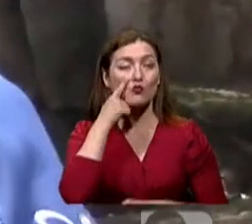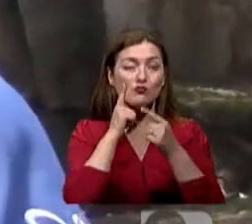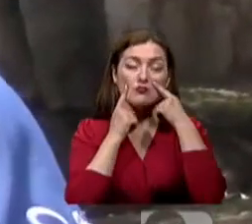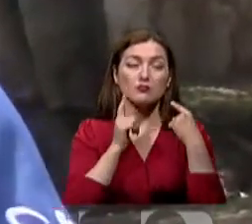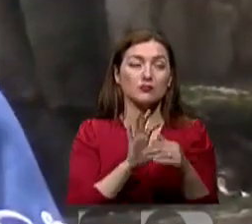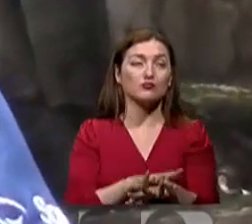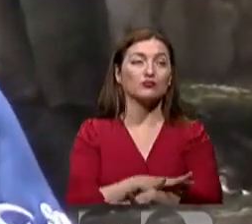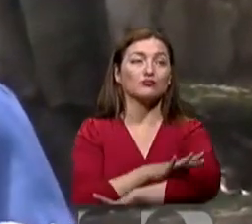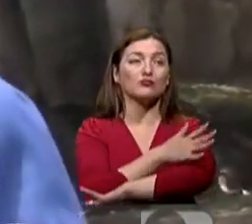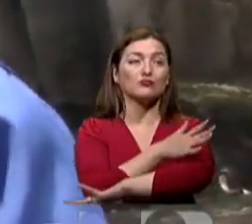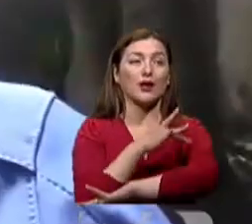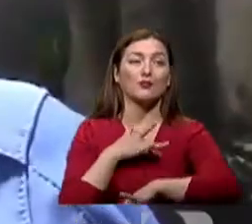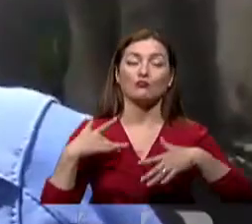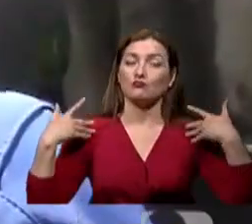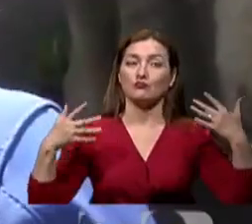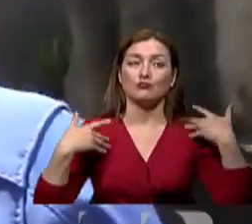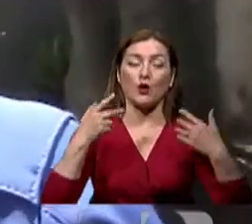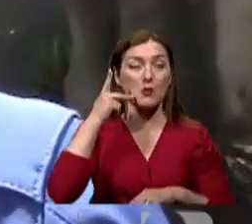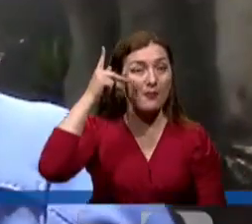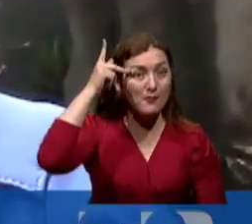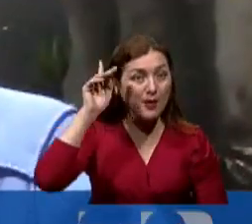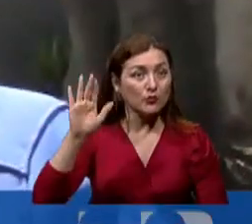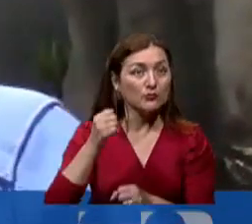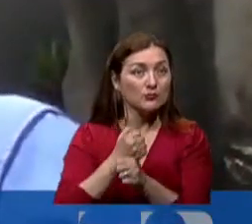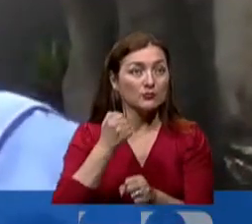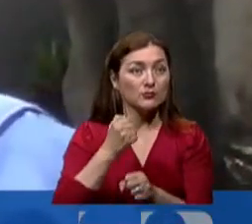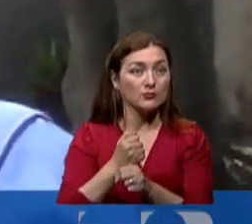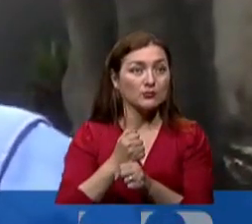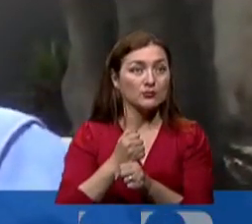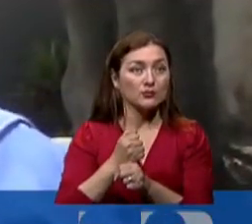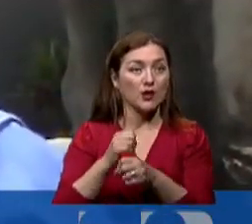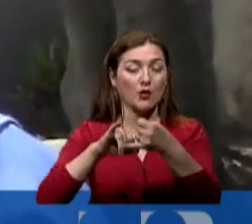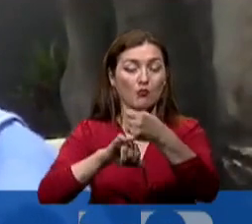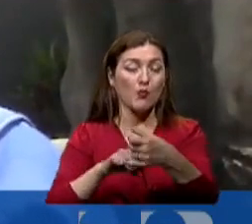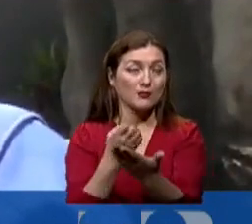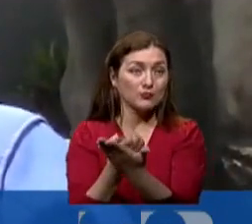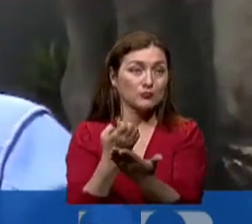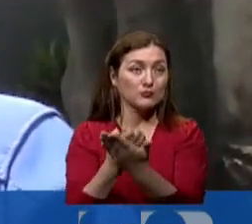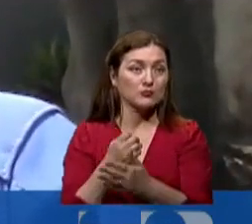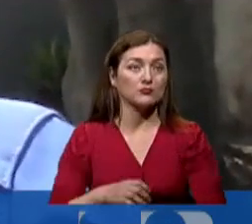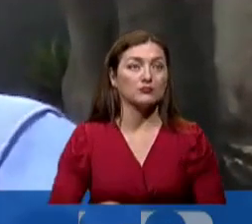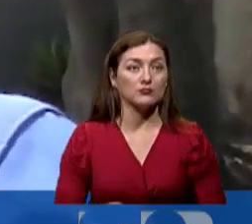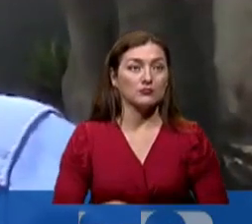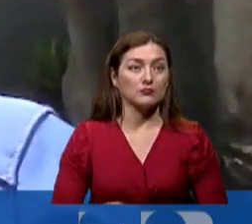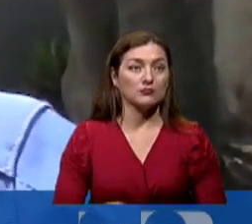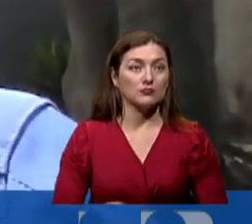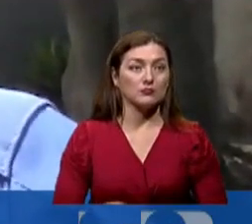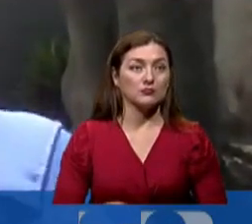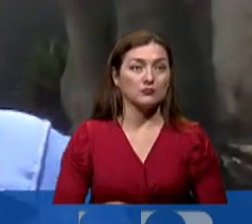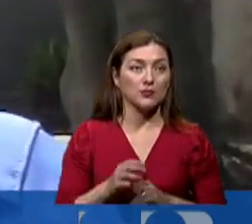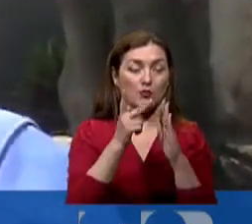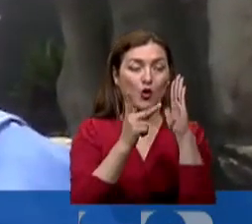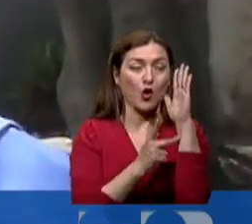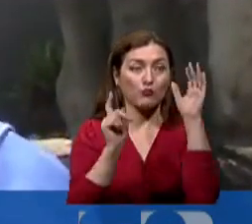sus ojos lágrimas de alegría. Mis papás ya tienen un trabajo, saben sustentarse y realmente que el programa...